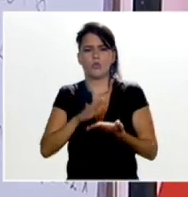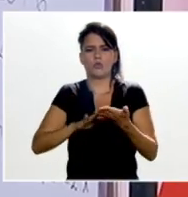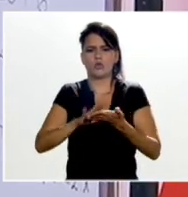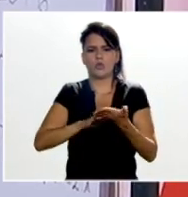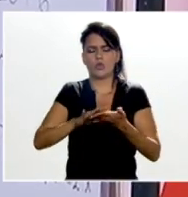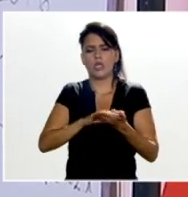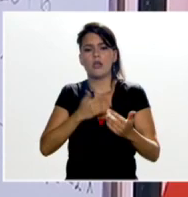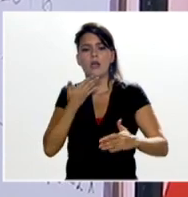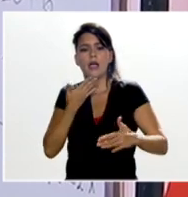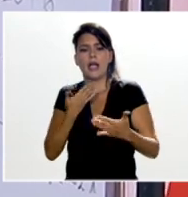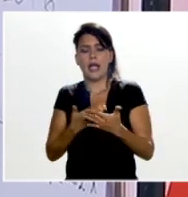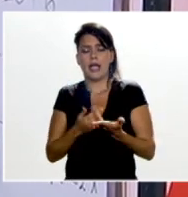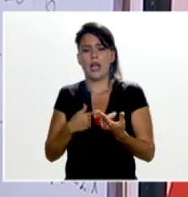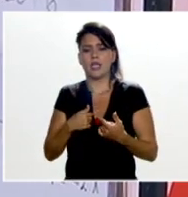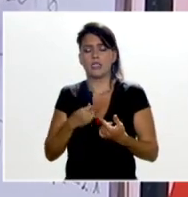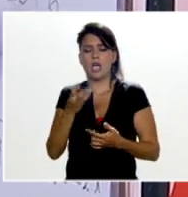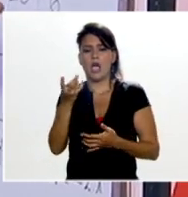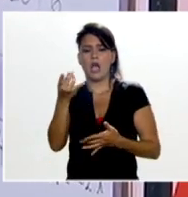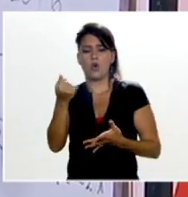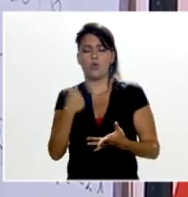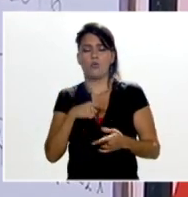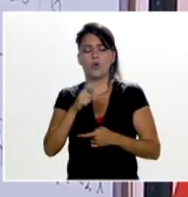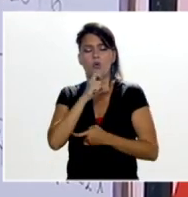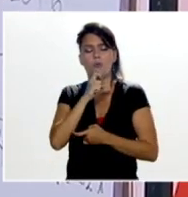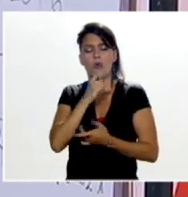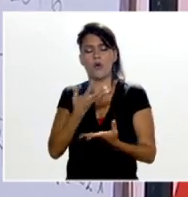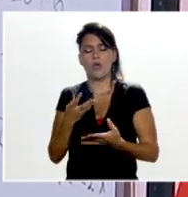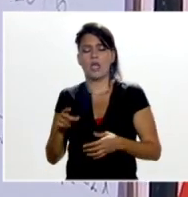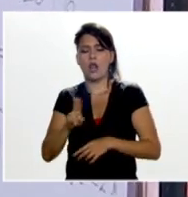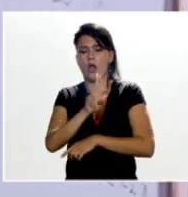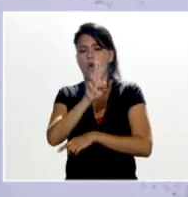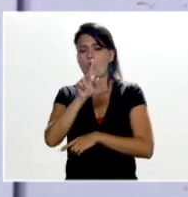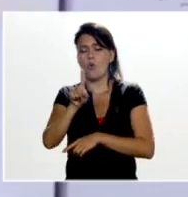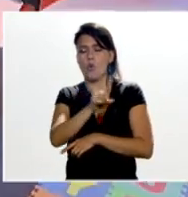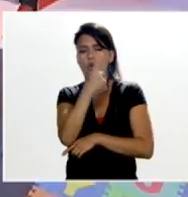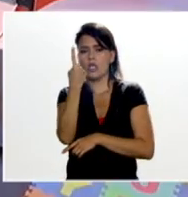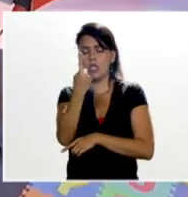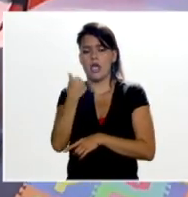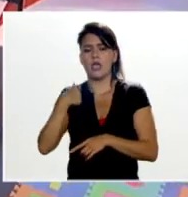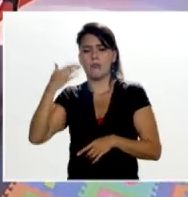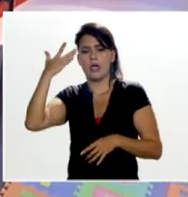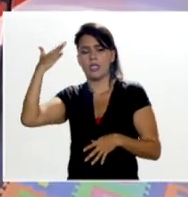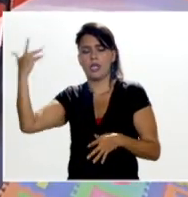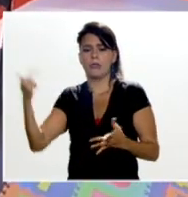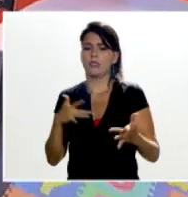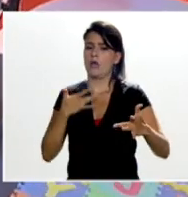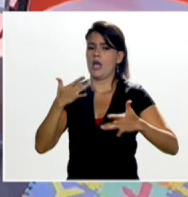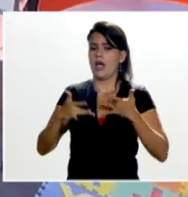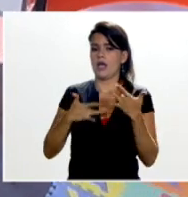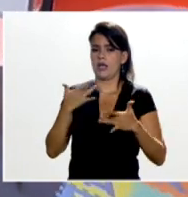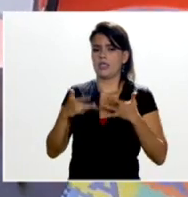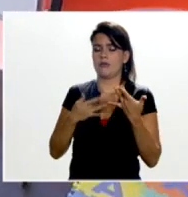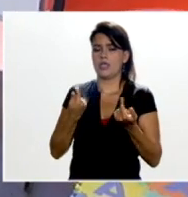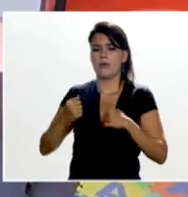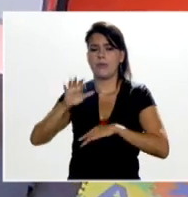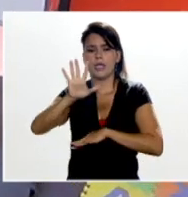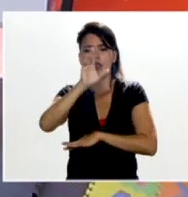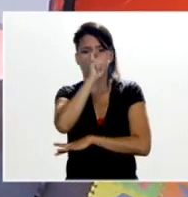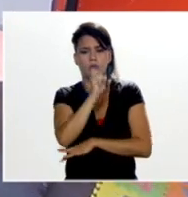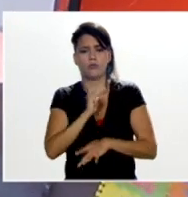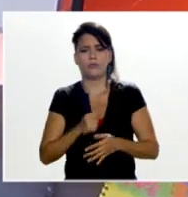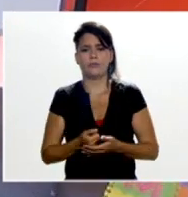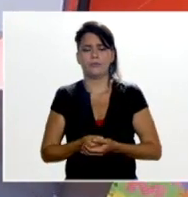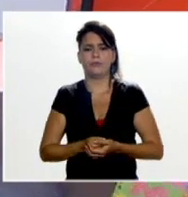resolver gracias a los números complejos y a la unidad imaginaria. Pasemos a las